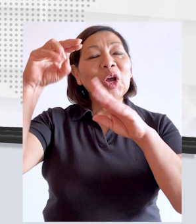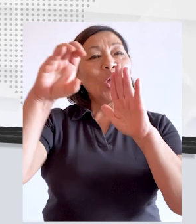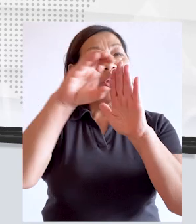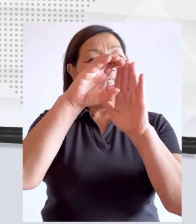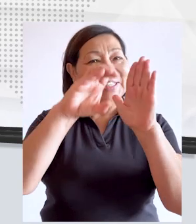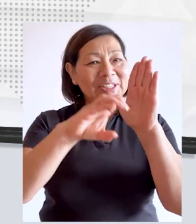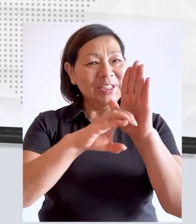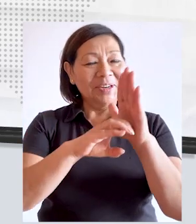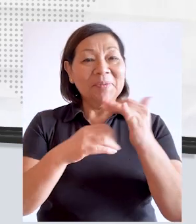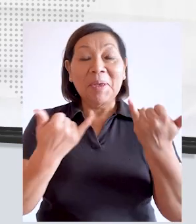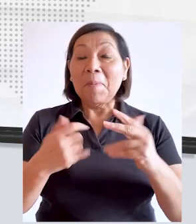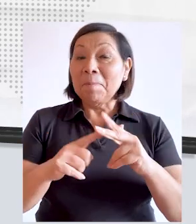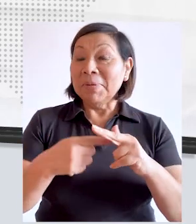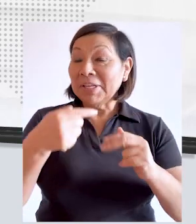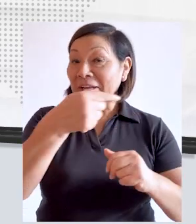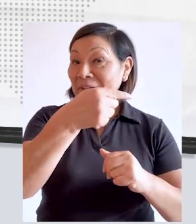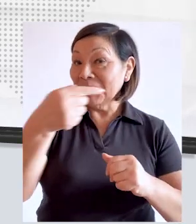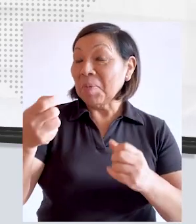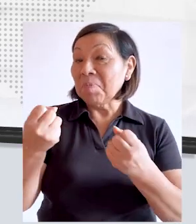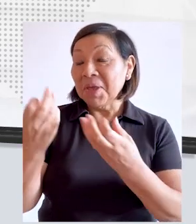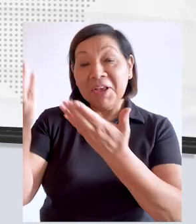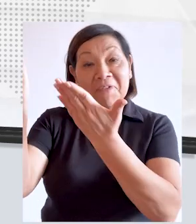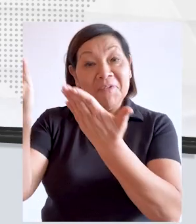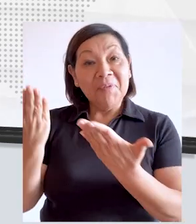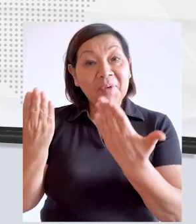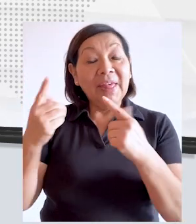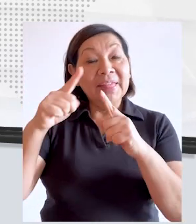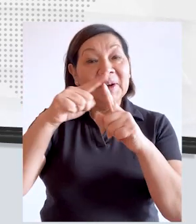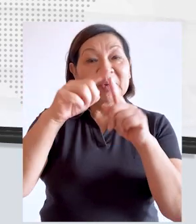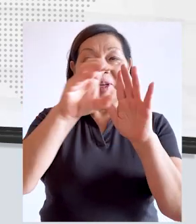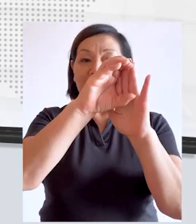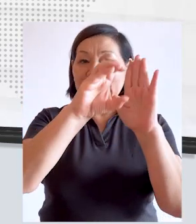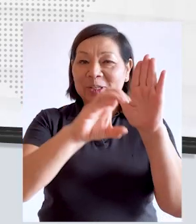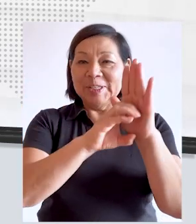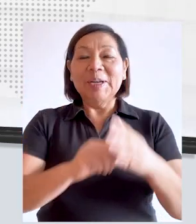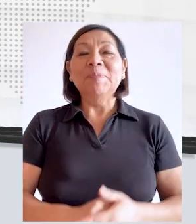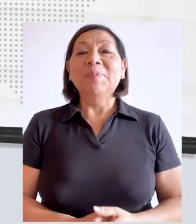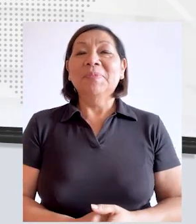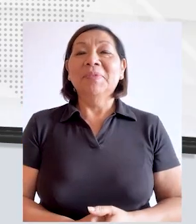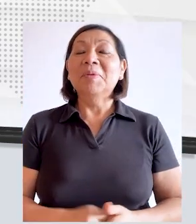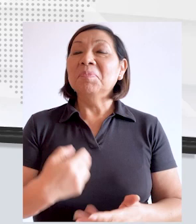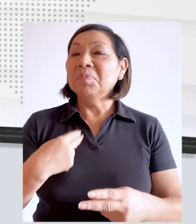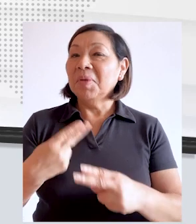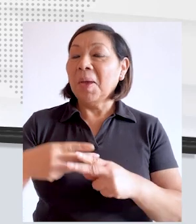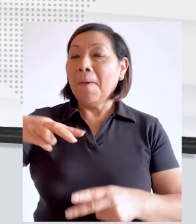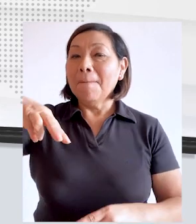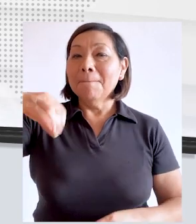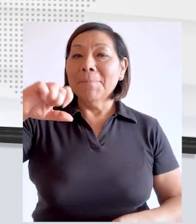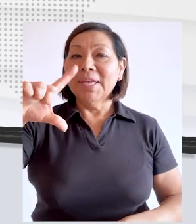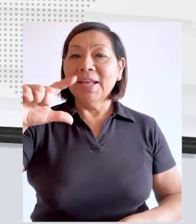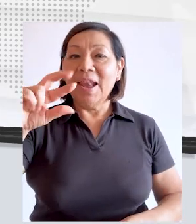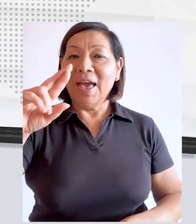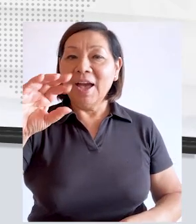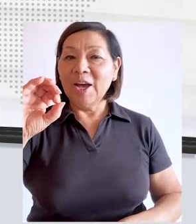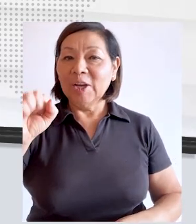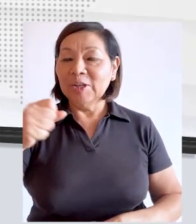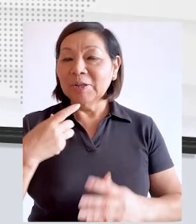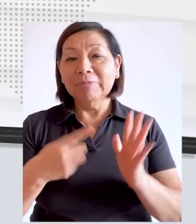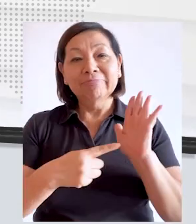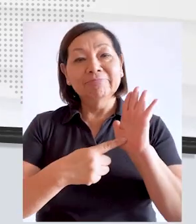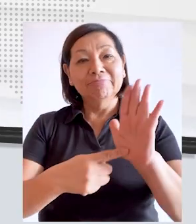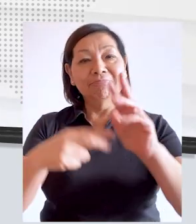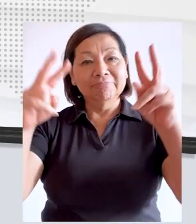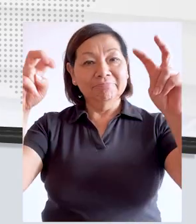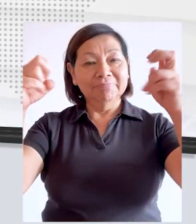Bienvenidos al Noticiero Constitucional. Empezamos la semana bien informados desde el Tribunal Constitucional. Los saluda Milagros Morales y